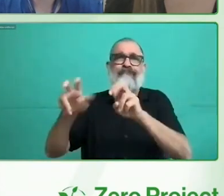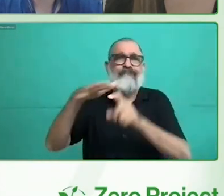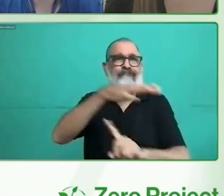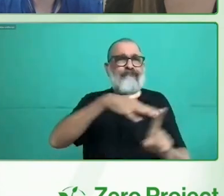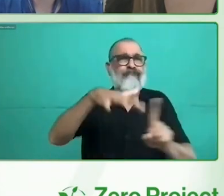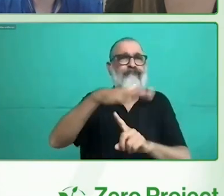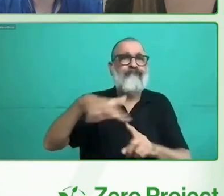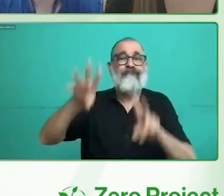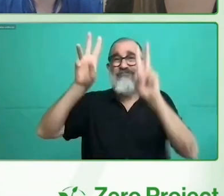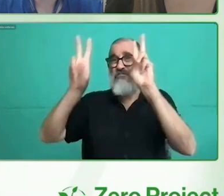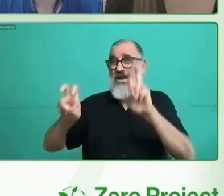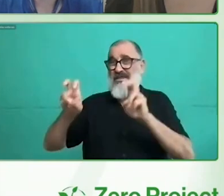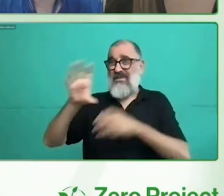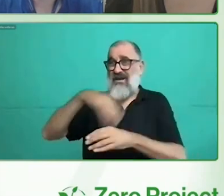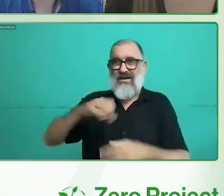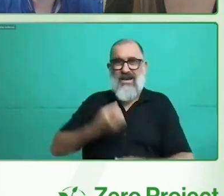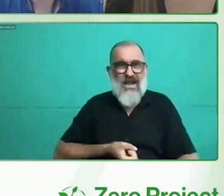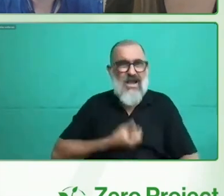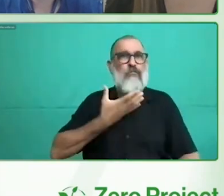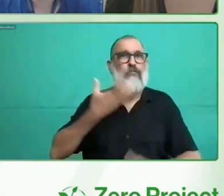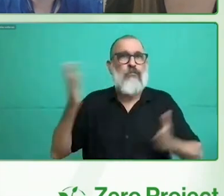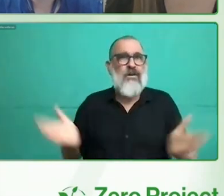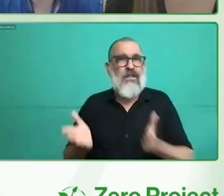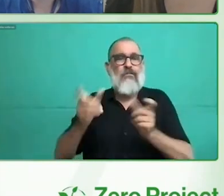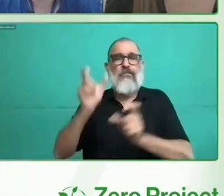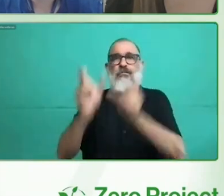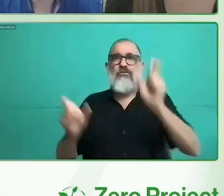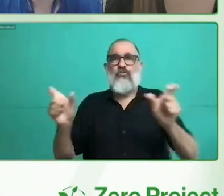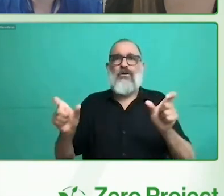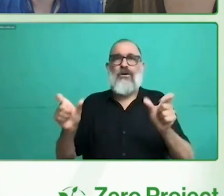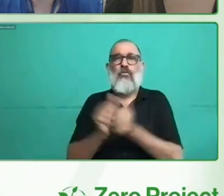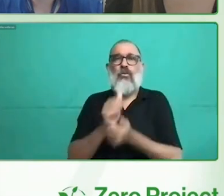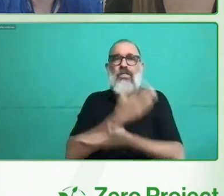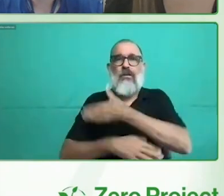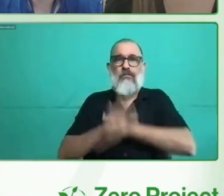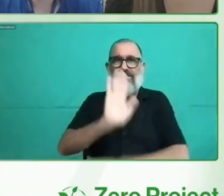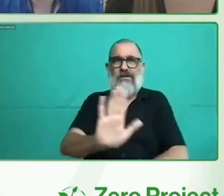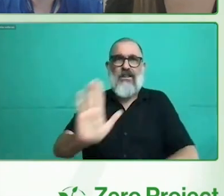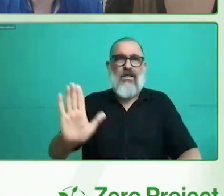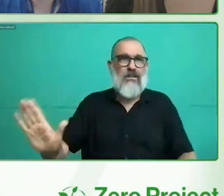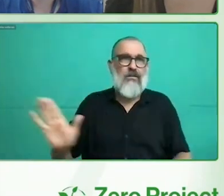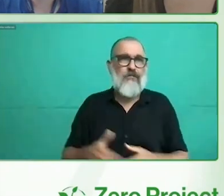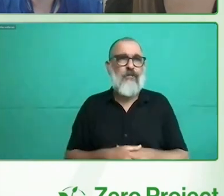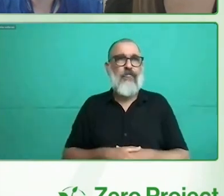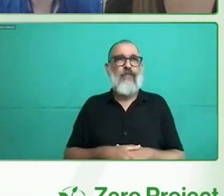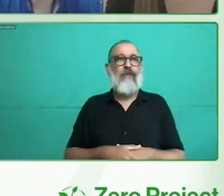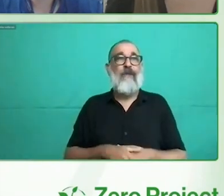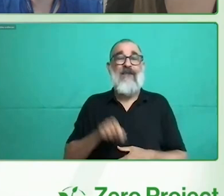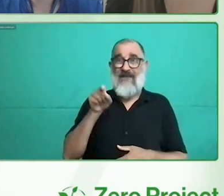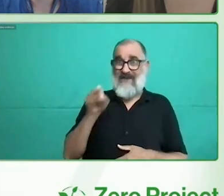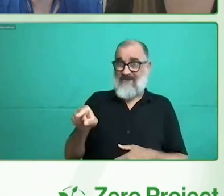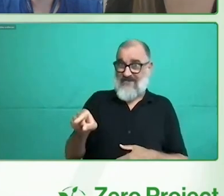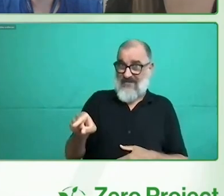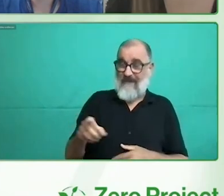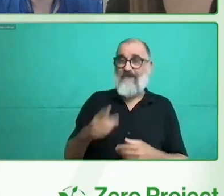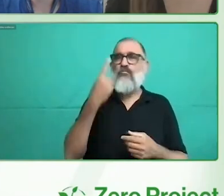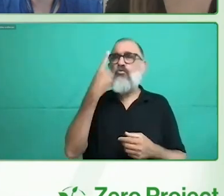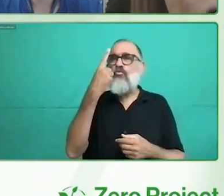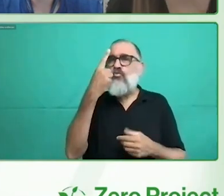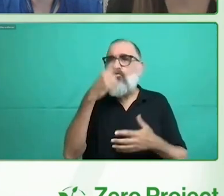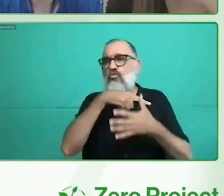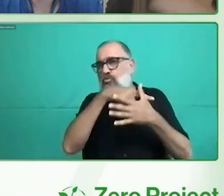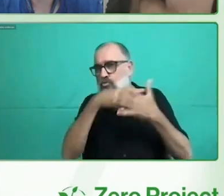uno de los sectores económicos donde las personas con discapacidad más se desarrollan, prácticamente por el tema de la